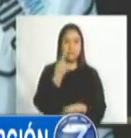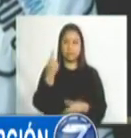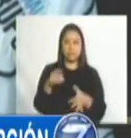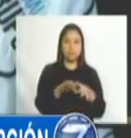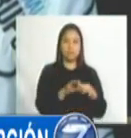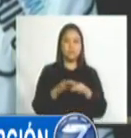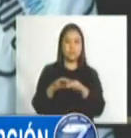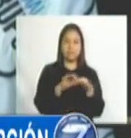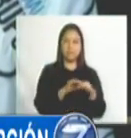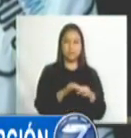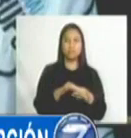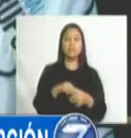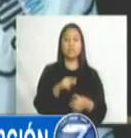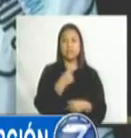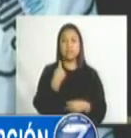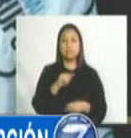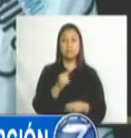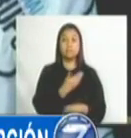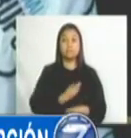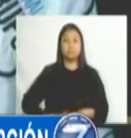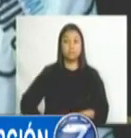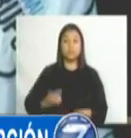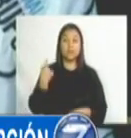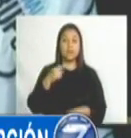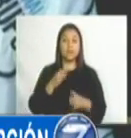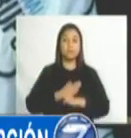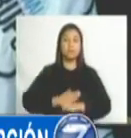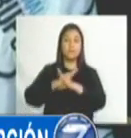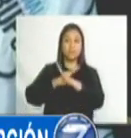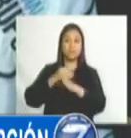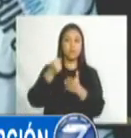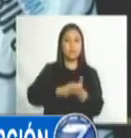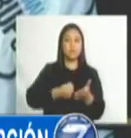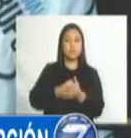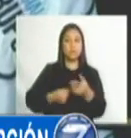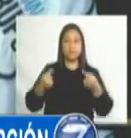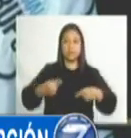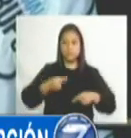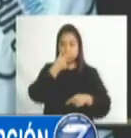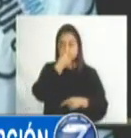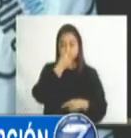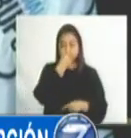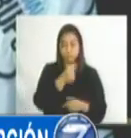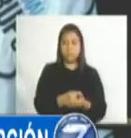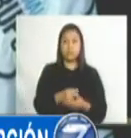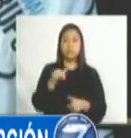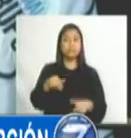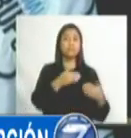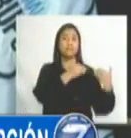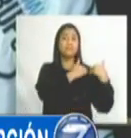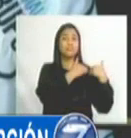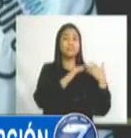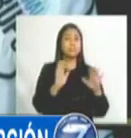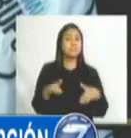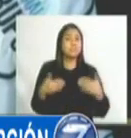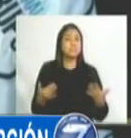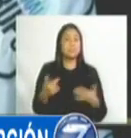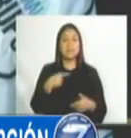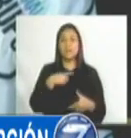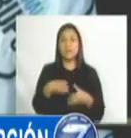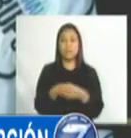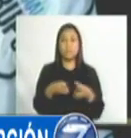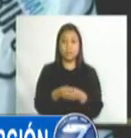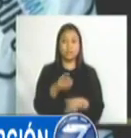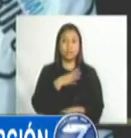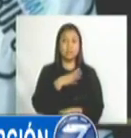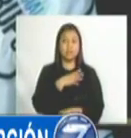organismo ejecutivo en la prevención y lucha contra la corrupción. Entre las atribuciones y competencias que la Comisión